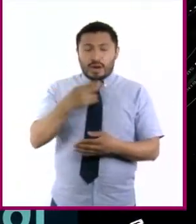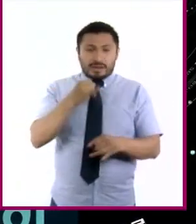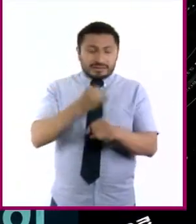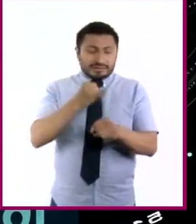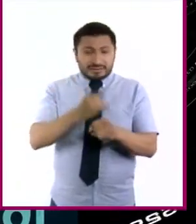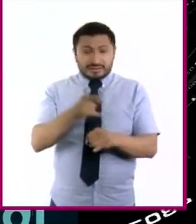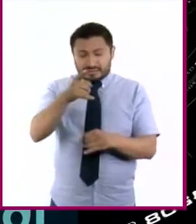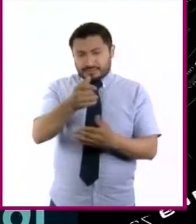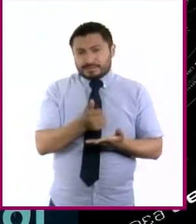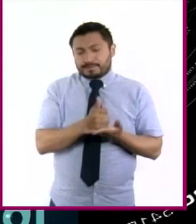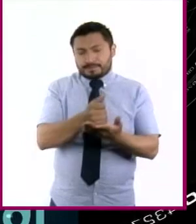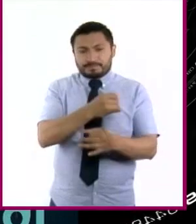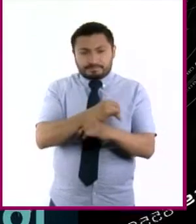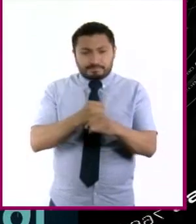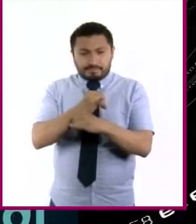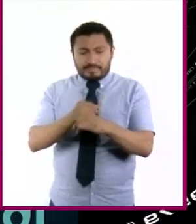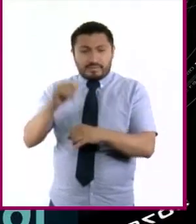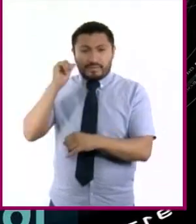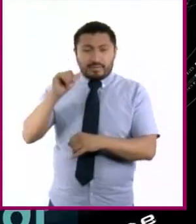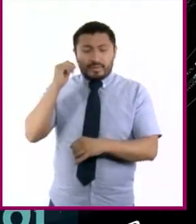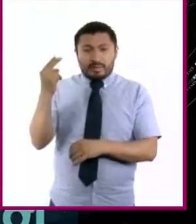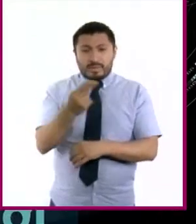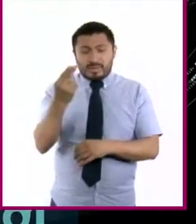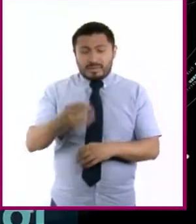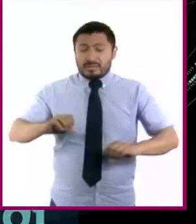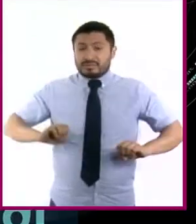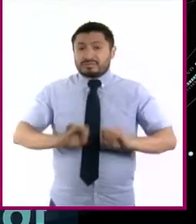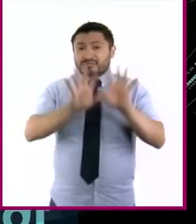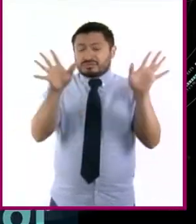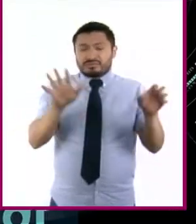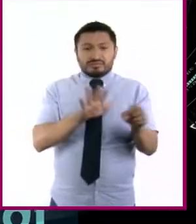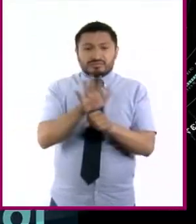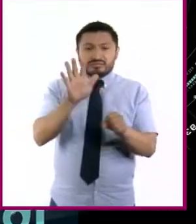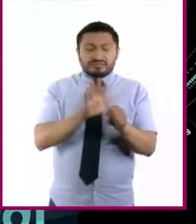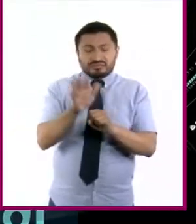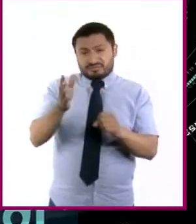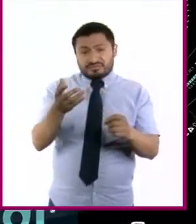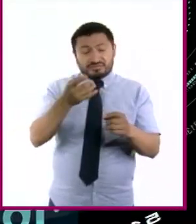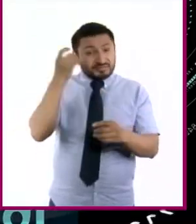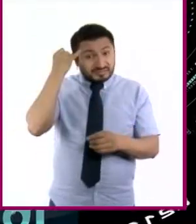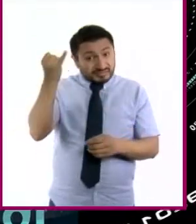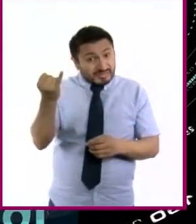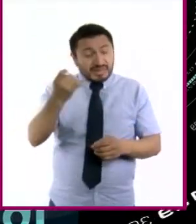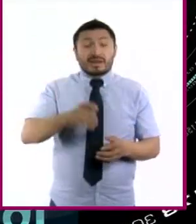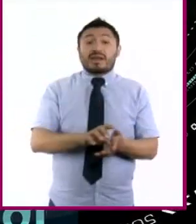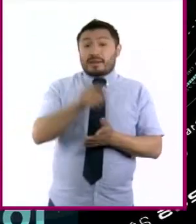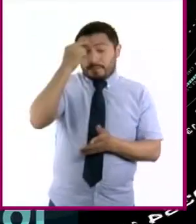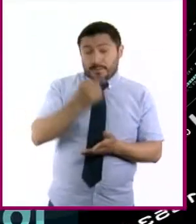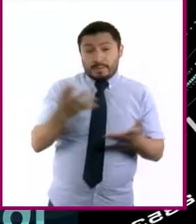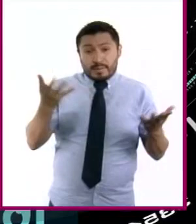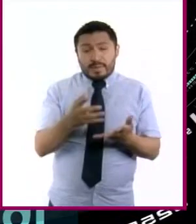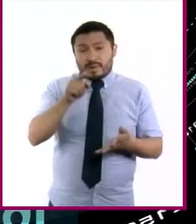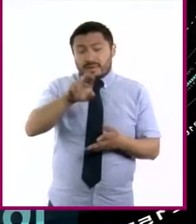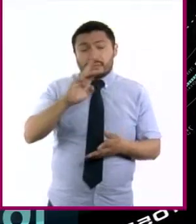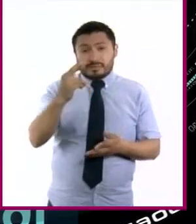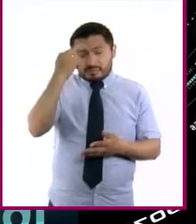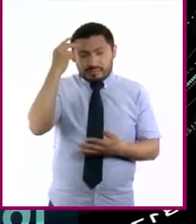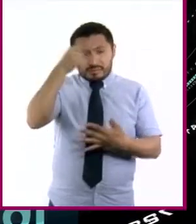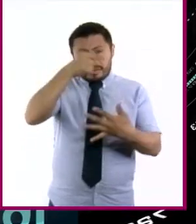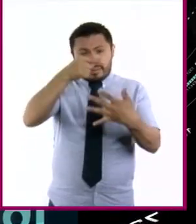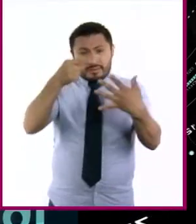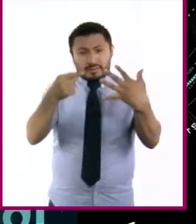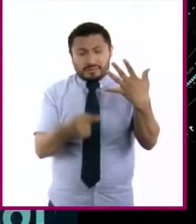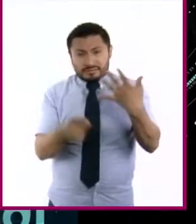de investigación, siempre necesitas tener claro antes el diseño de esa investigación. Para realizarlo, toma en cuenta las